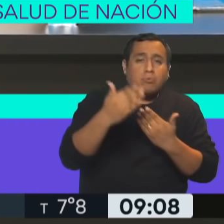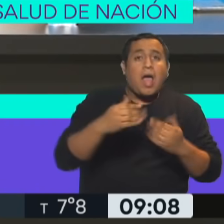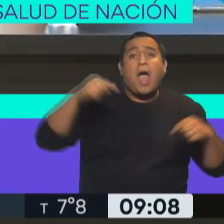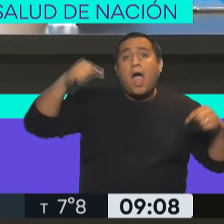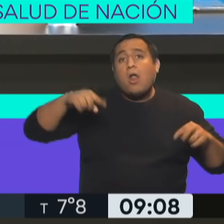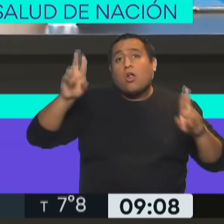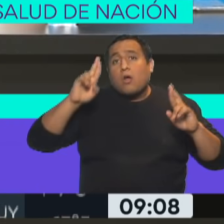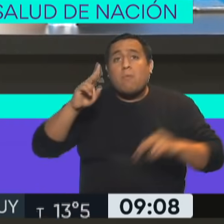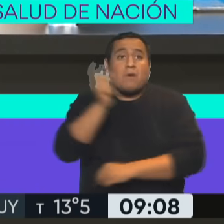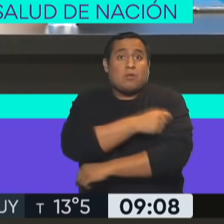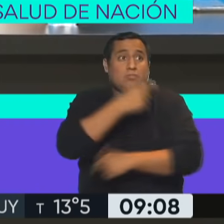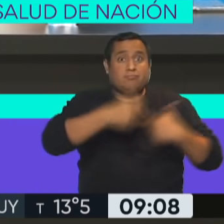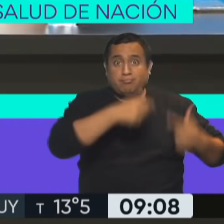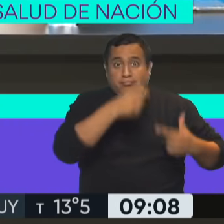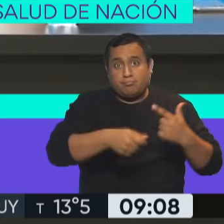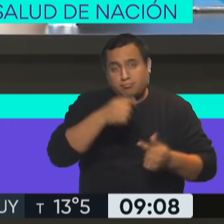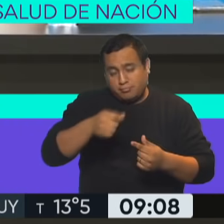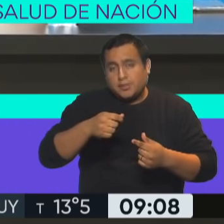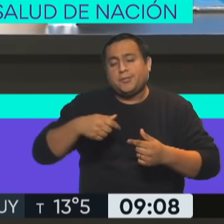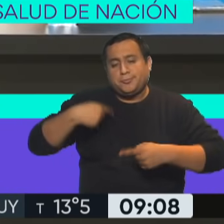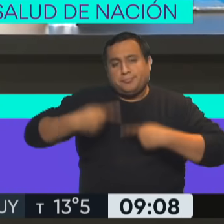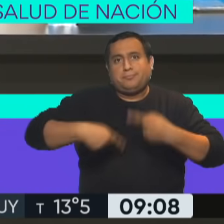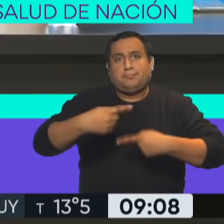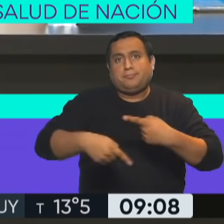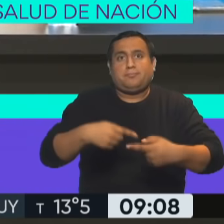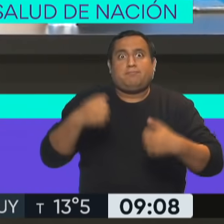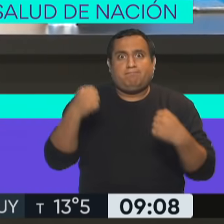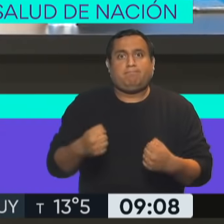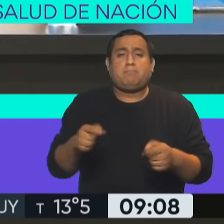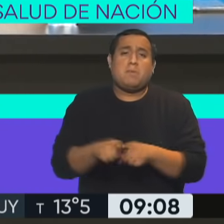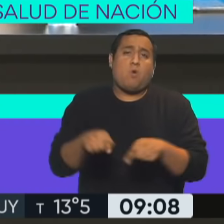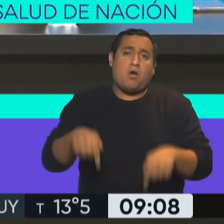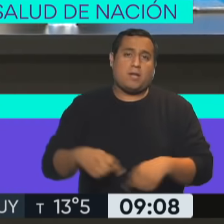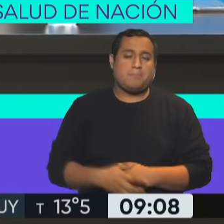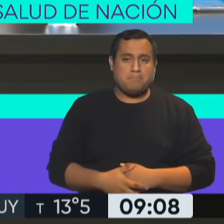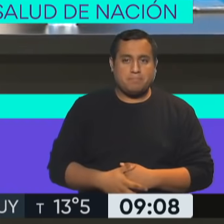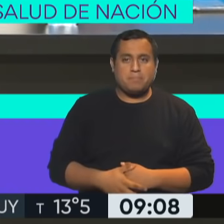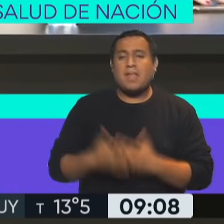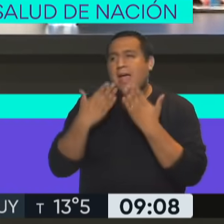de la vacunación podamos seguir avanzando a paso firme como hasta ahora. Muchas gracias.